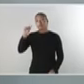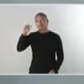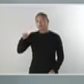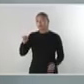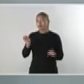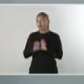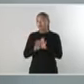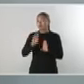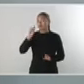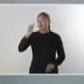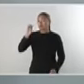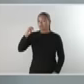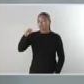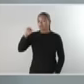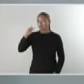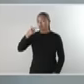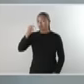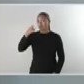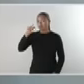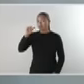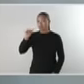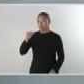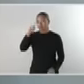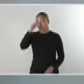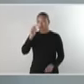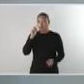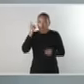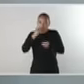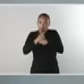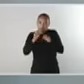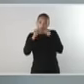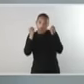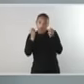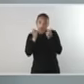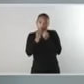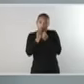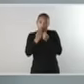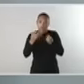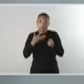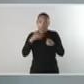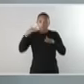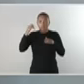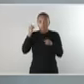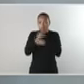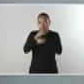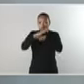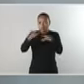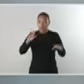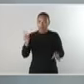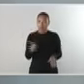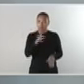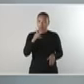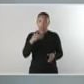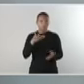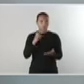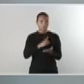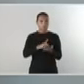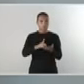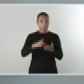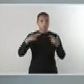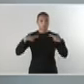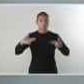demagogia para Encuentro Social el acceso a la información pública es un derecho humano y por lo tanto